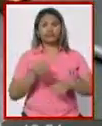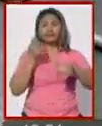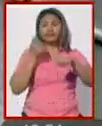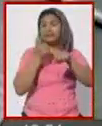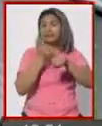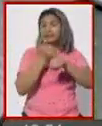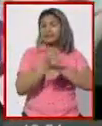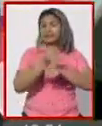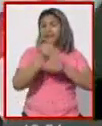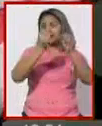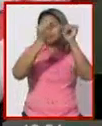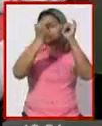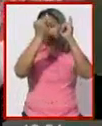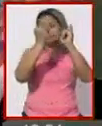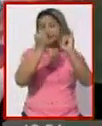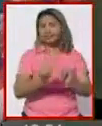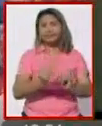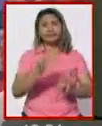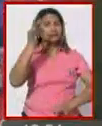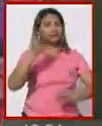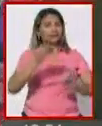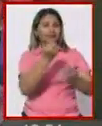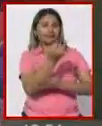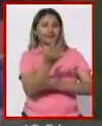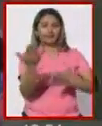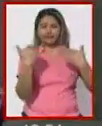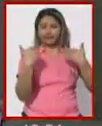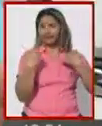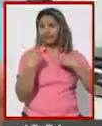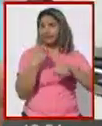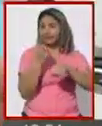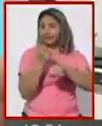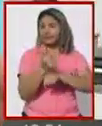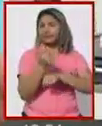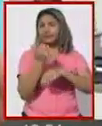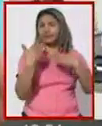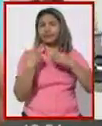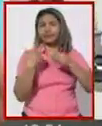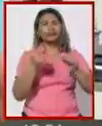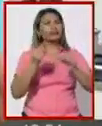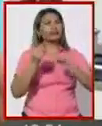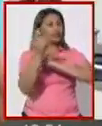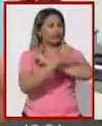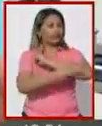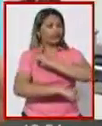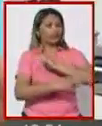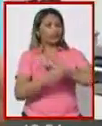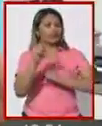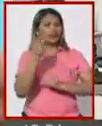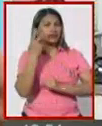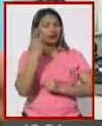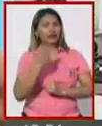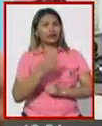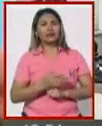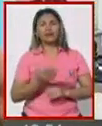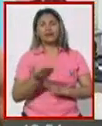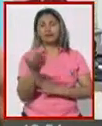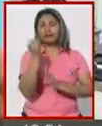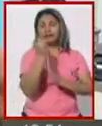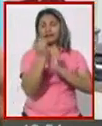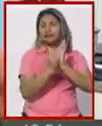delitos son netamente personales. Si alguna persona incurre en algún delito, tiene que ser condenada. Y no solamente vemos del ex